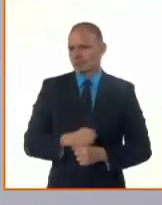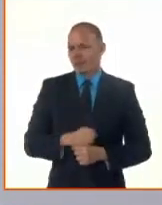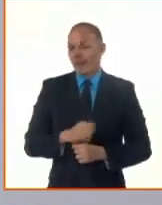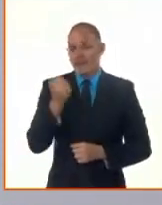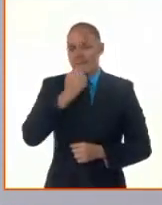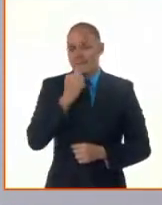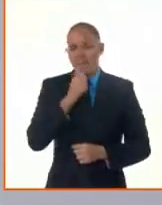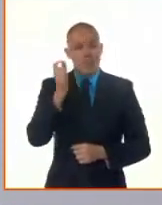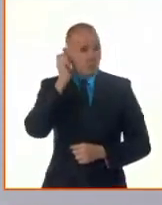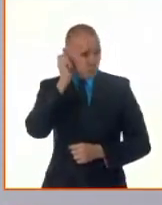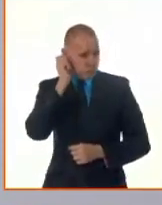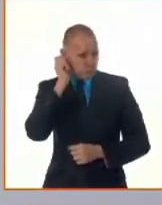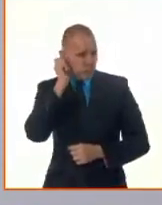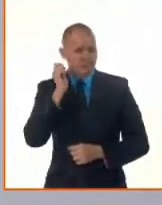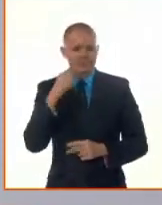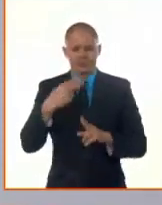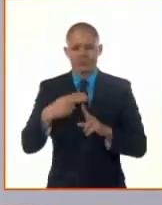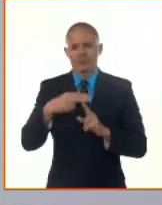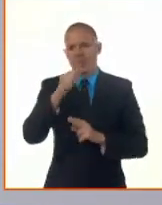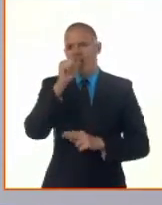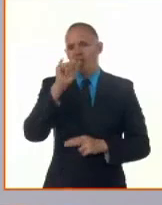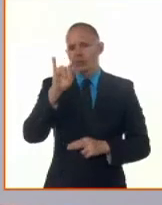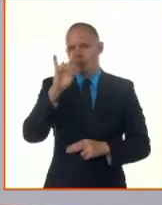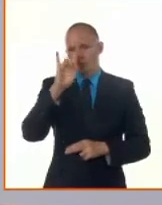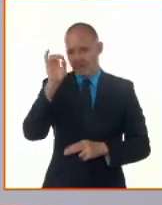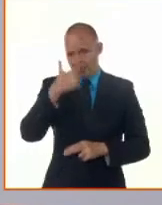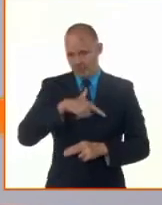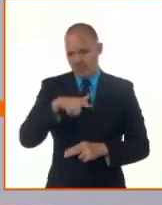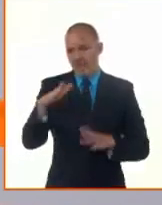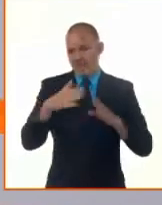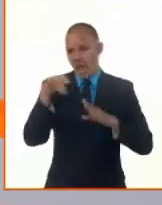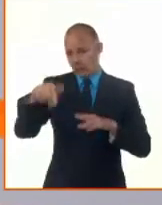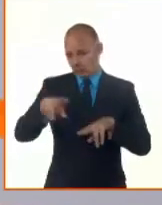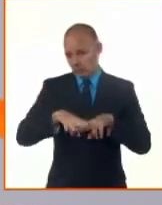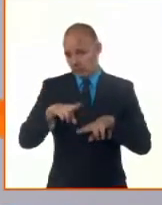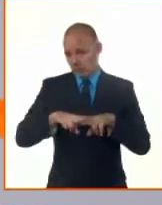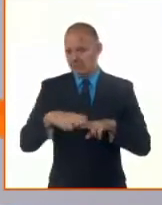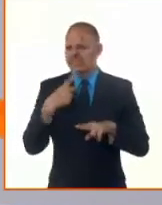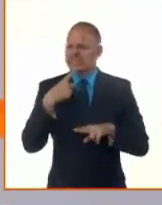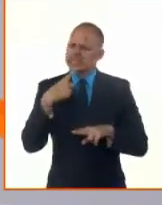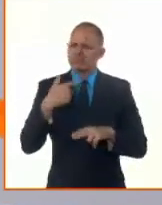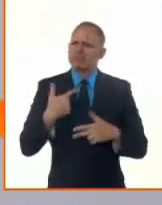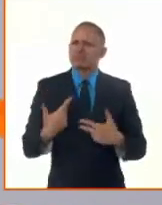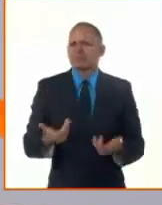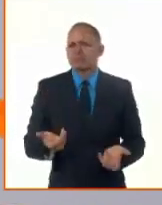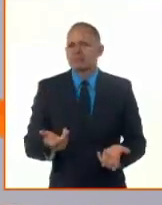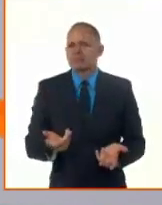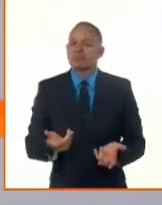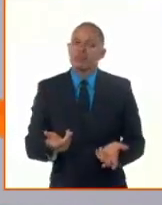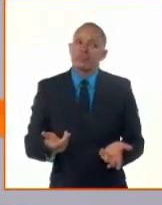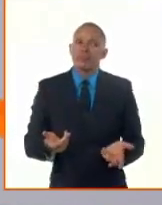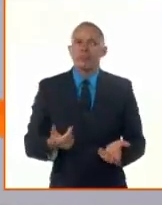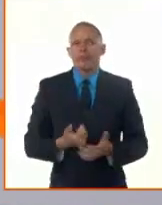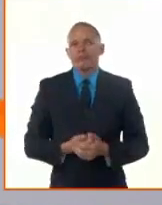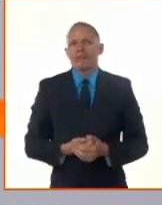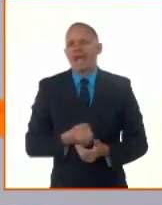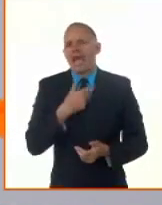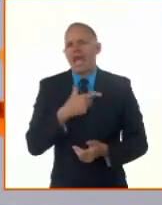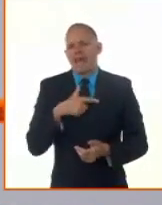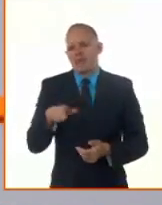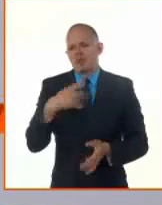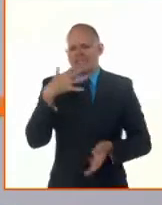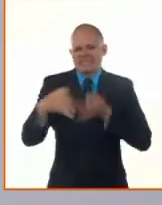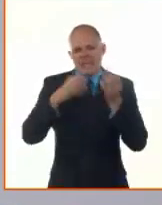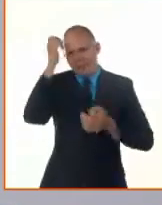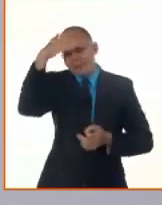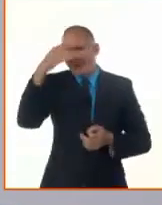una televidente Dunia de aquí de La Habana Por qué hay que tratar estos temas bueno Imagínese usted para